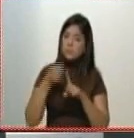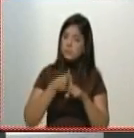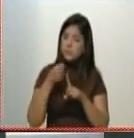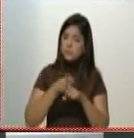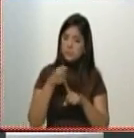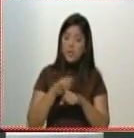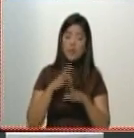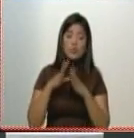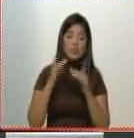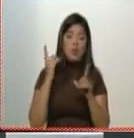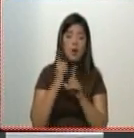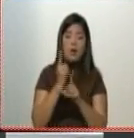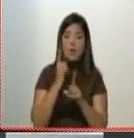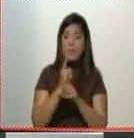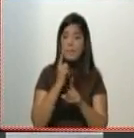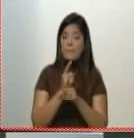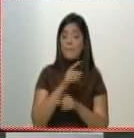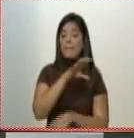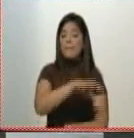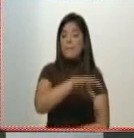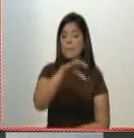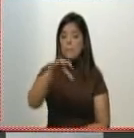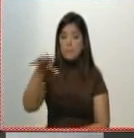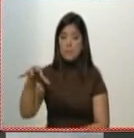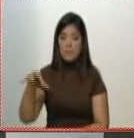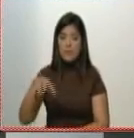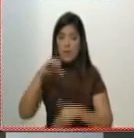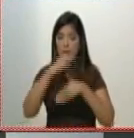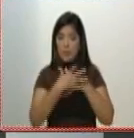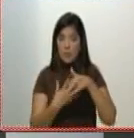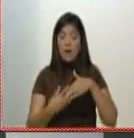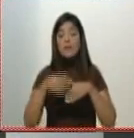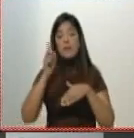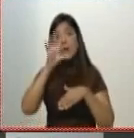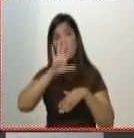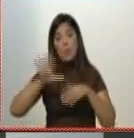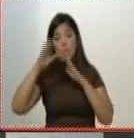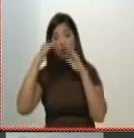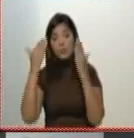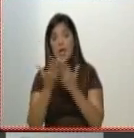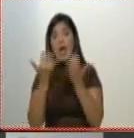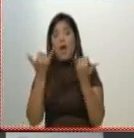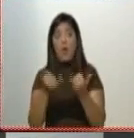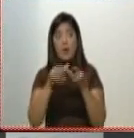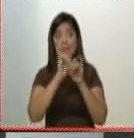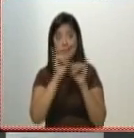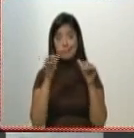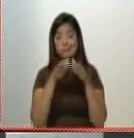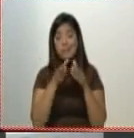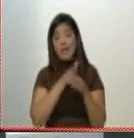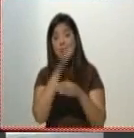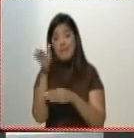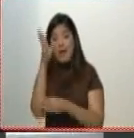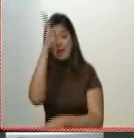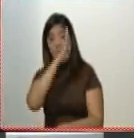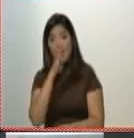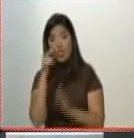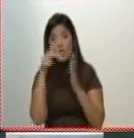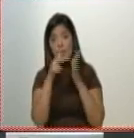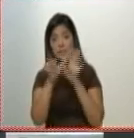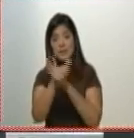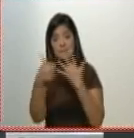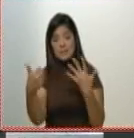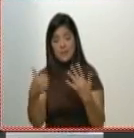de las competencias regionales, subregionales y mundiales. Ahora van rumbo a Río 2016.